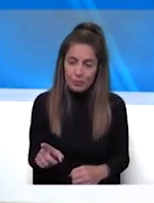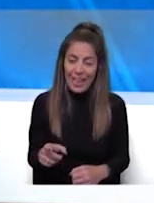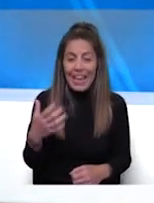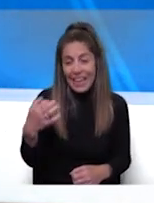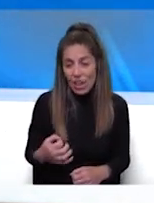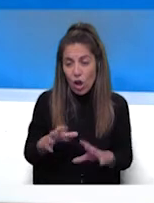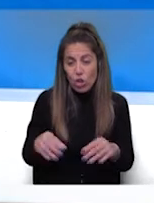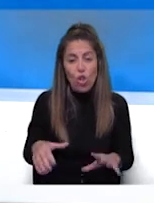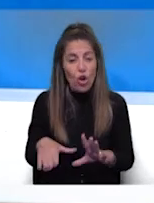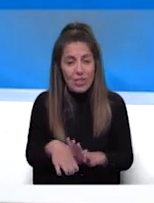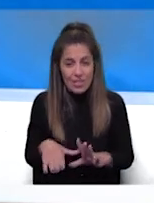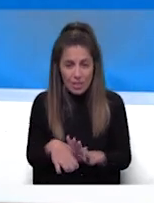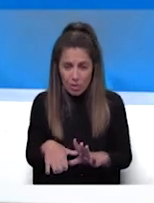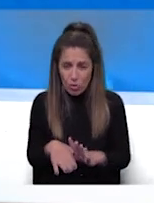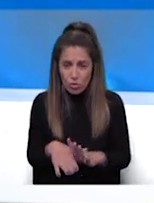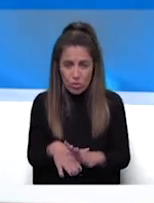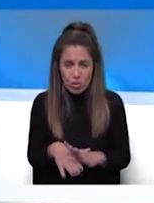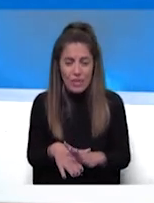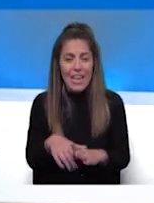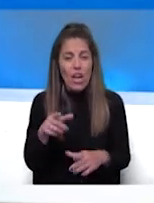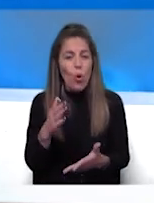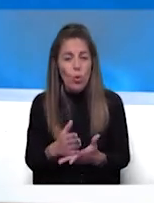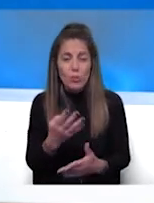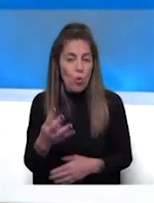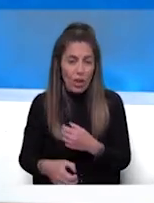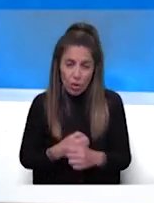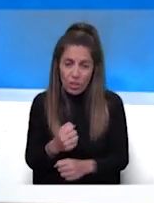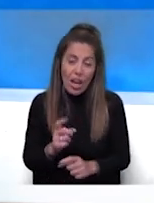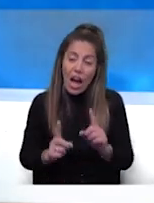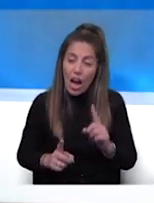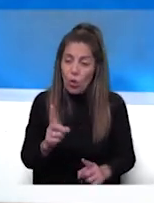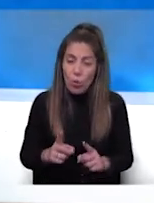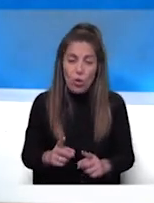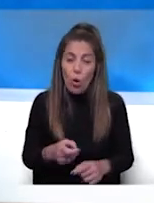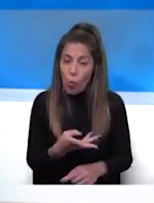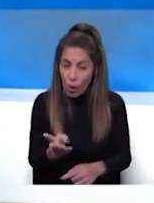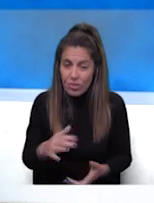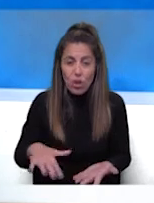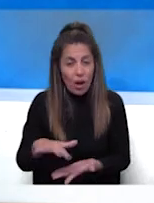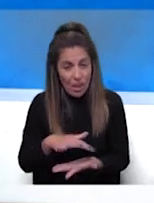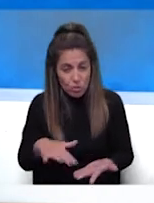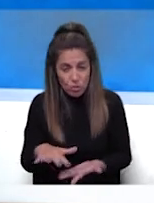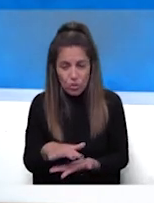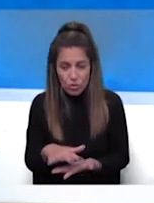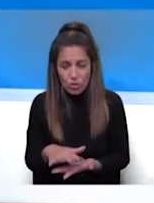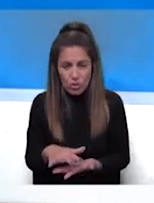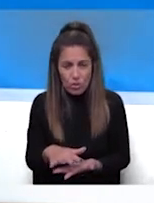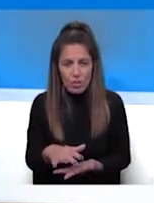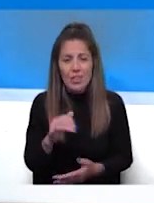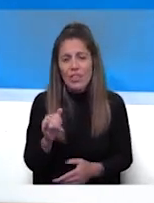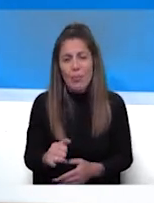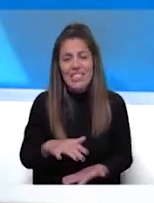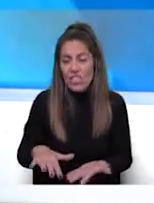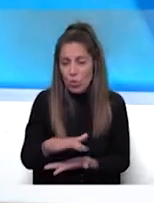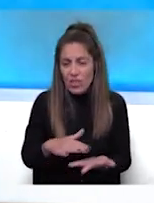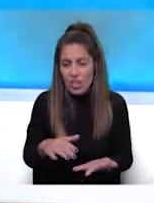Creo que todos coincidimos que en estos últimos 4 años hubo algunos cuantos casitos. Hubo